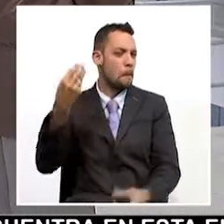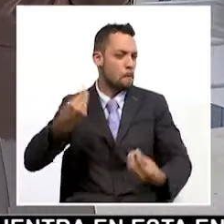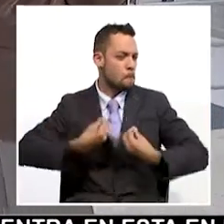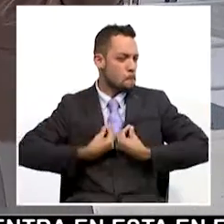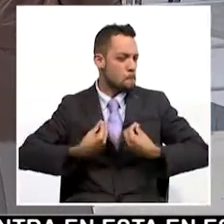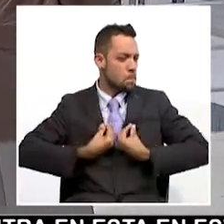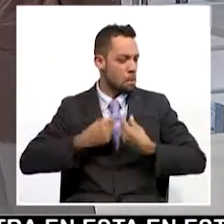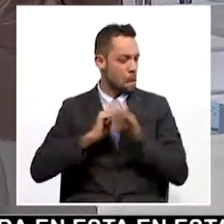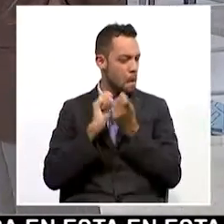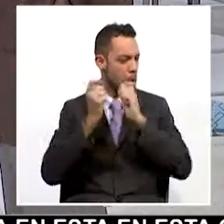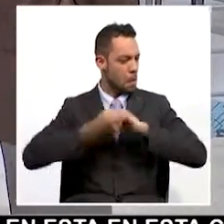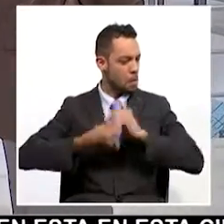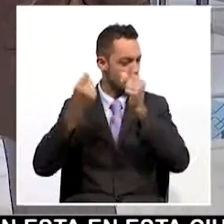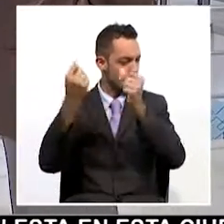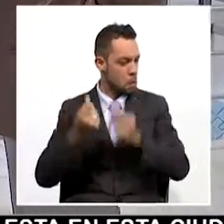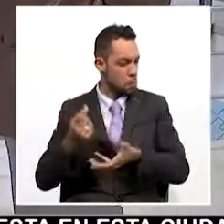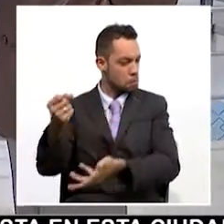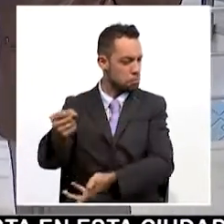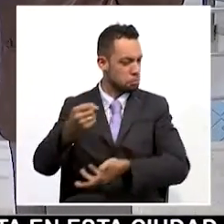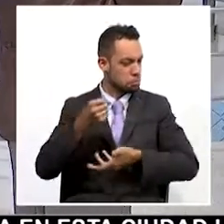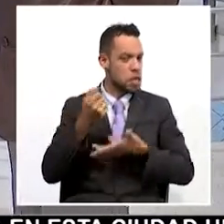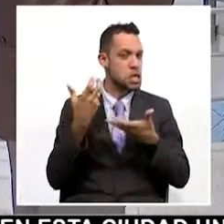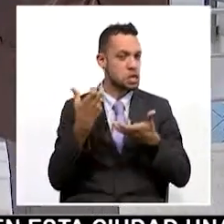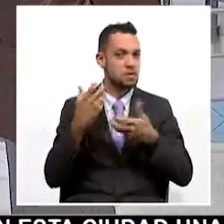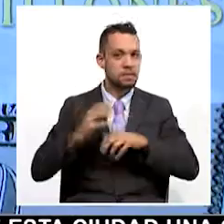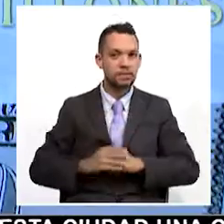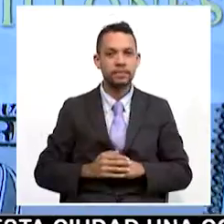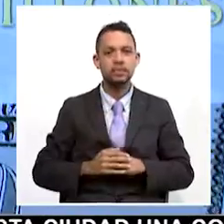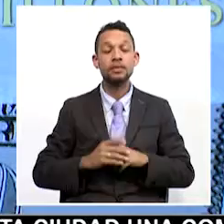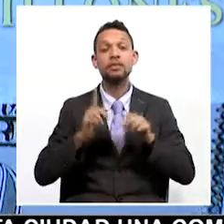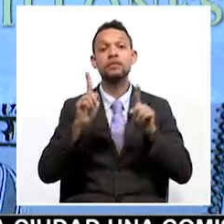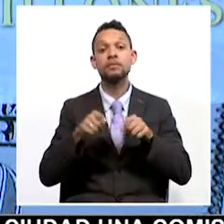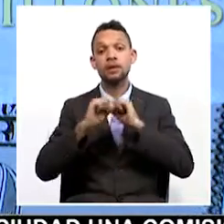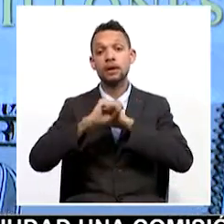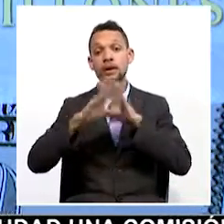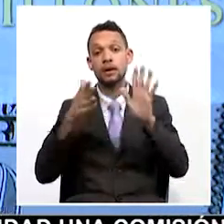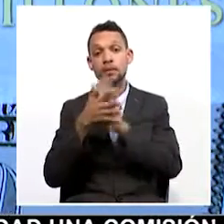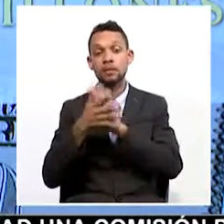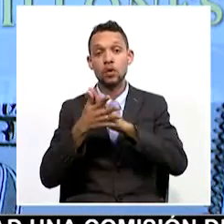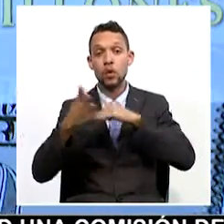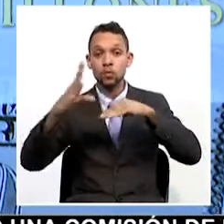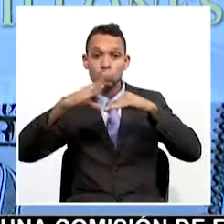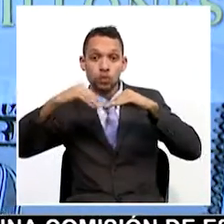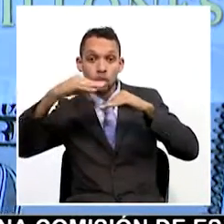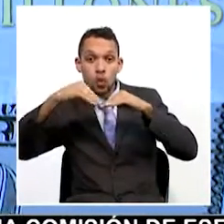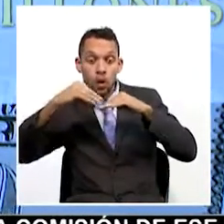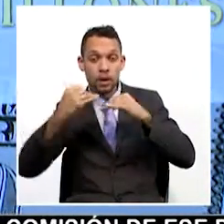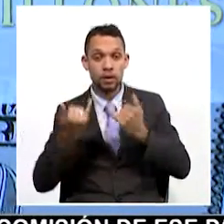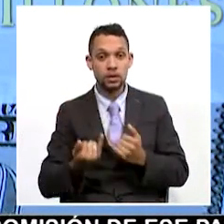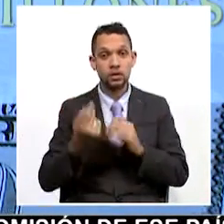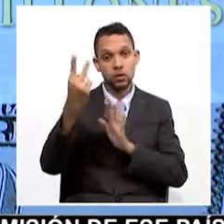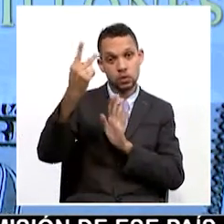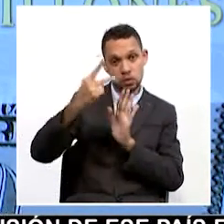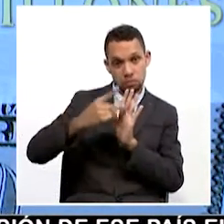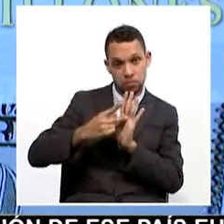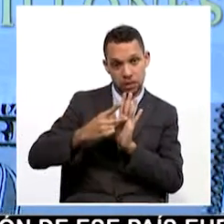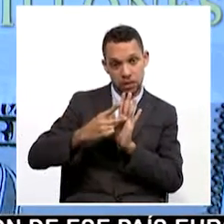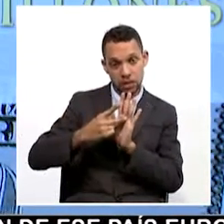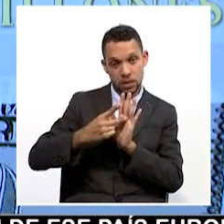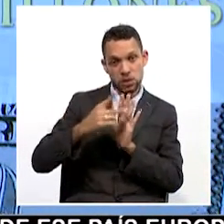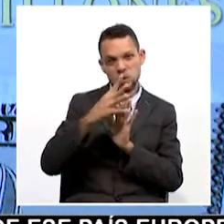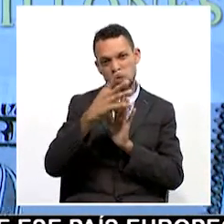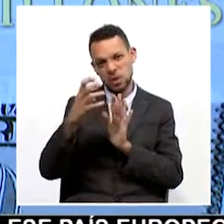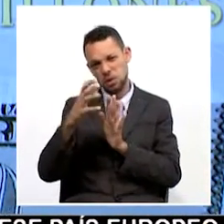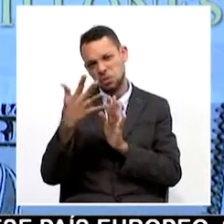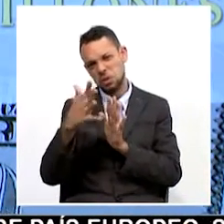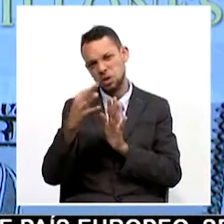lógicamente de tener mejores condiciones de vida. Bueno, y yo quiero hacer también la aclaración, en estos momentos el dólar, un dólar por ejemplo, 2.950 pesos